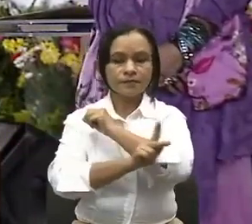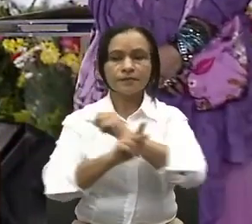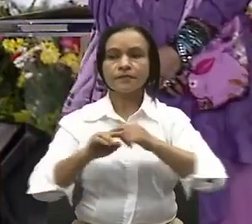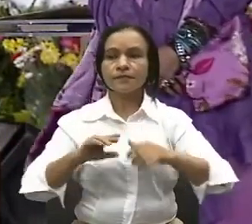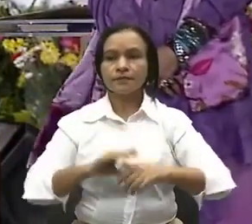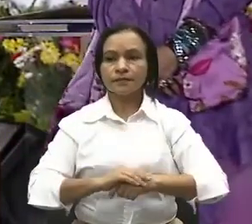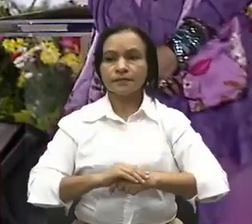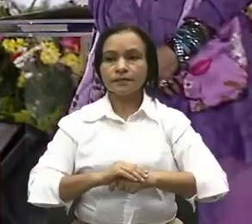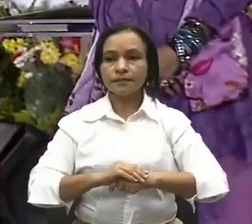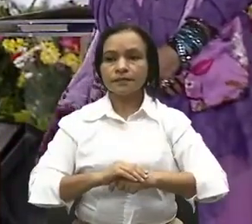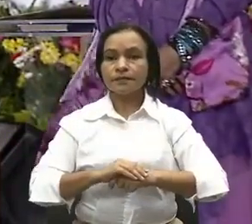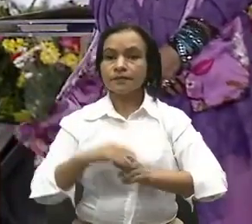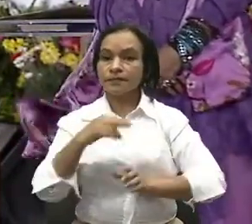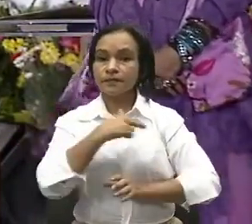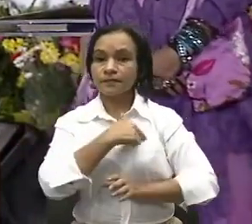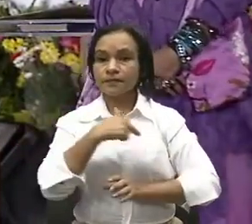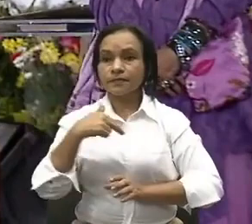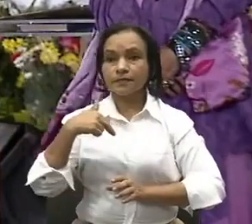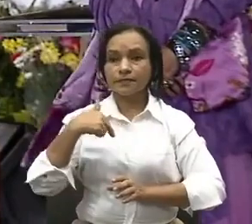¿Qué es lo que estaba haciendo